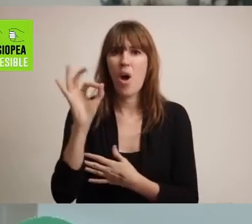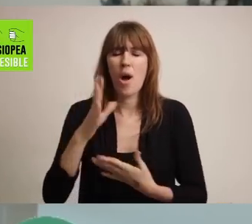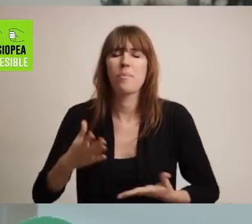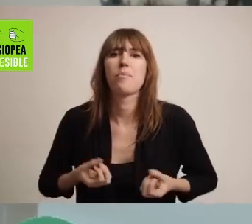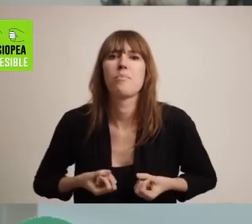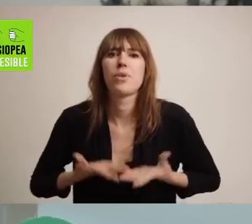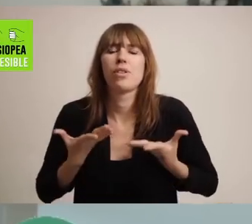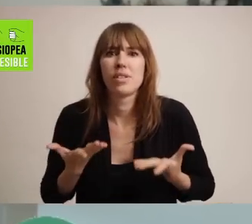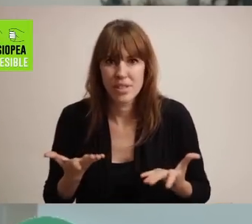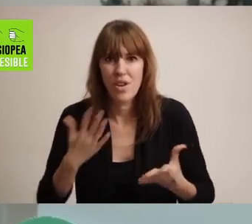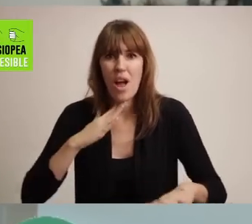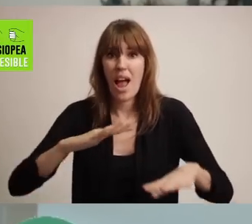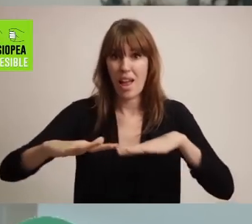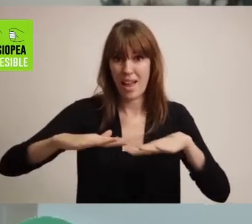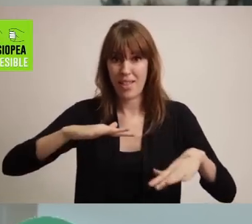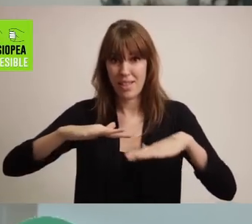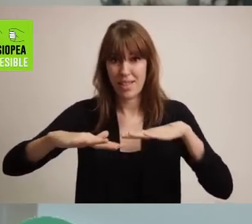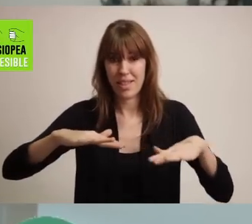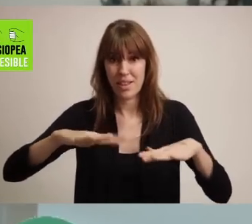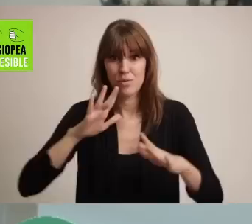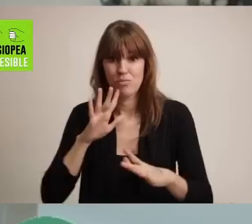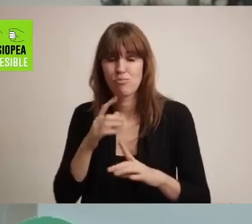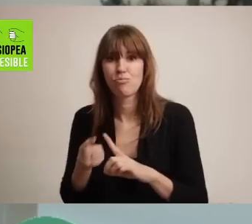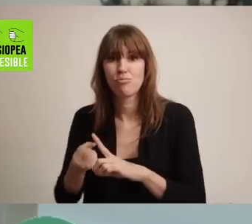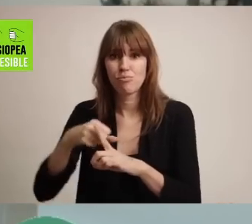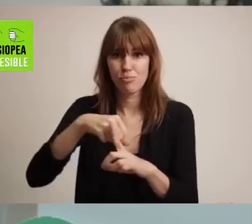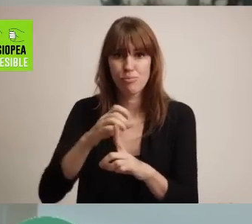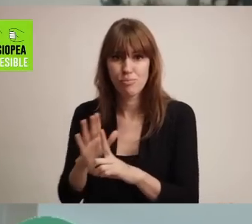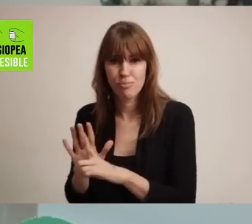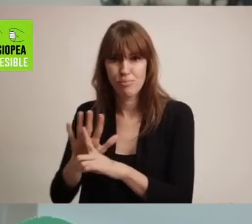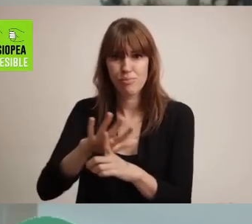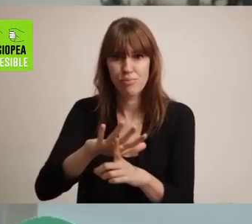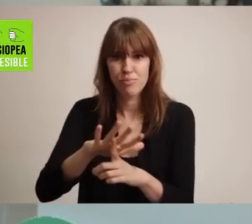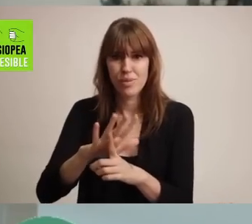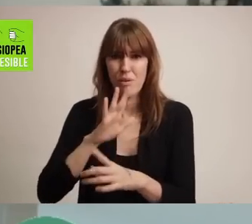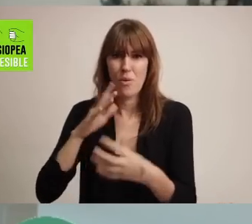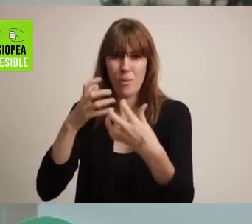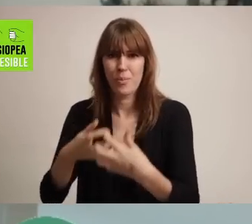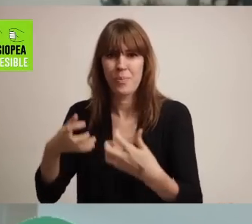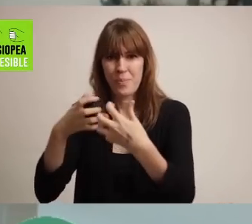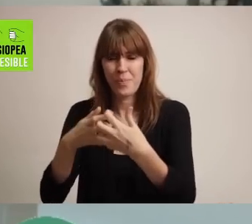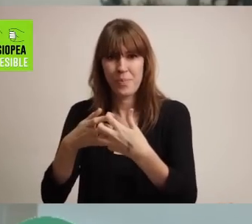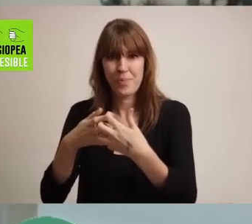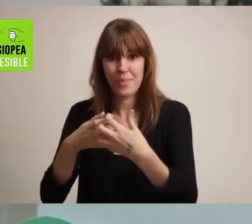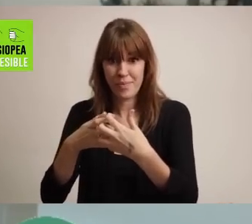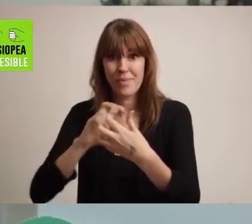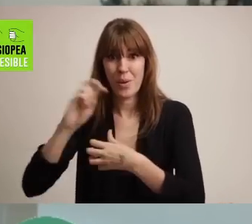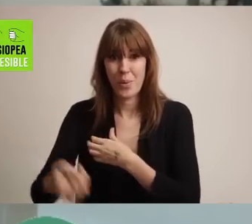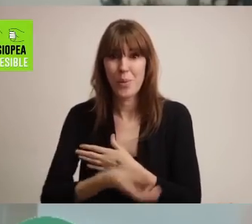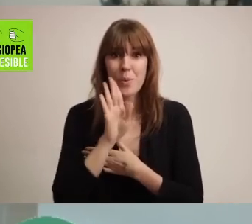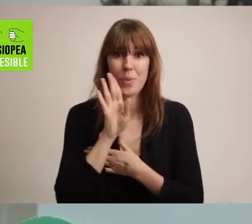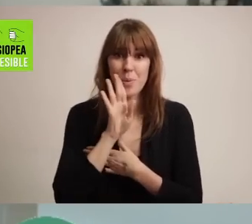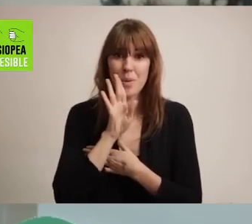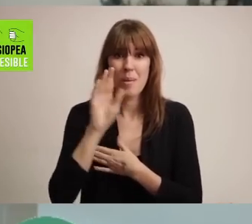impulso, acción, empuje, lucha, está ligado a